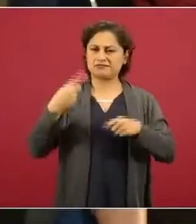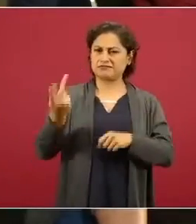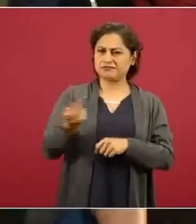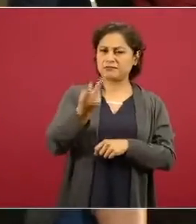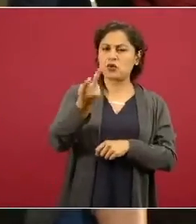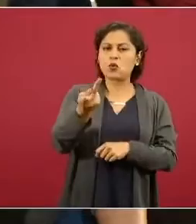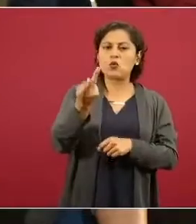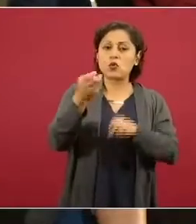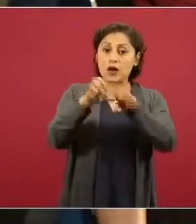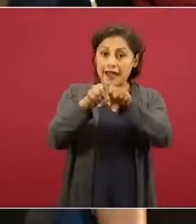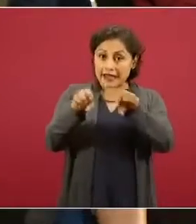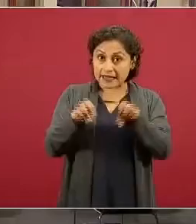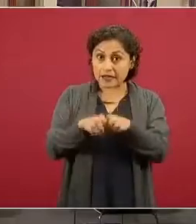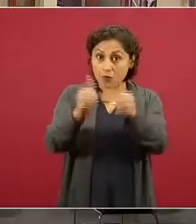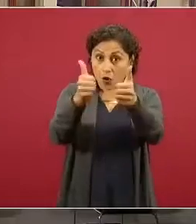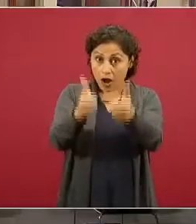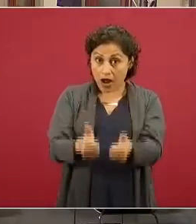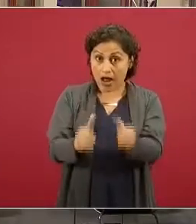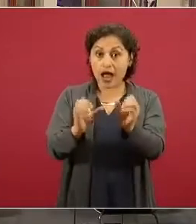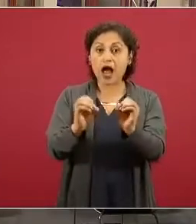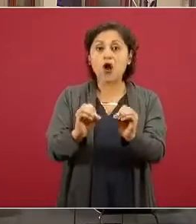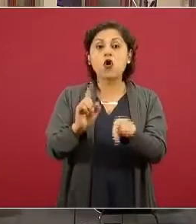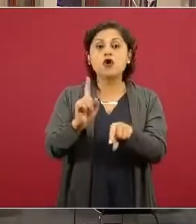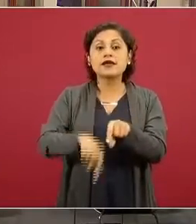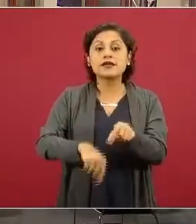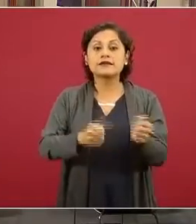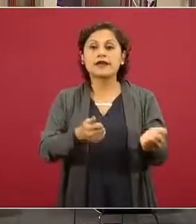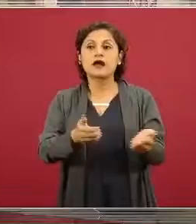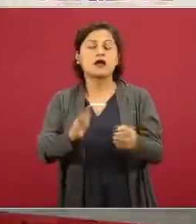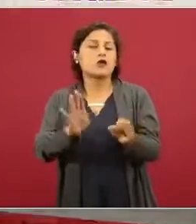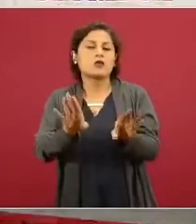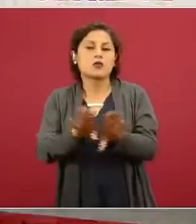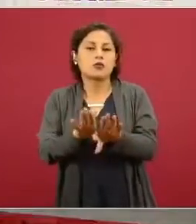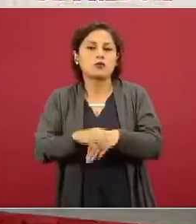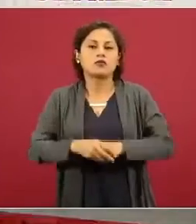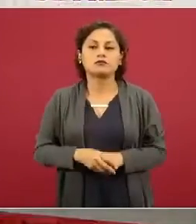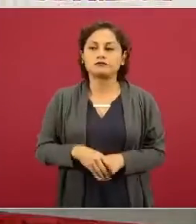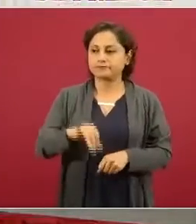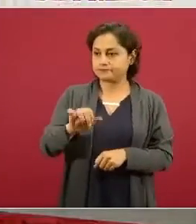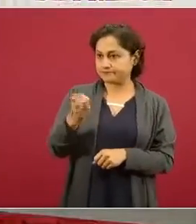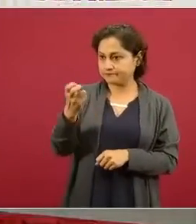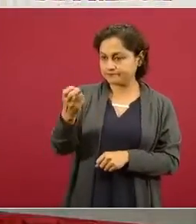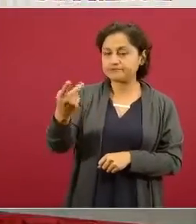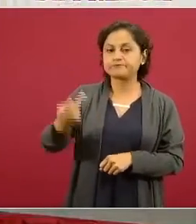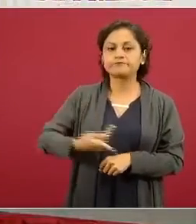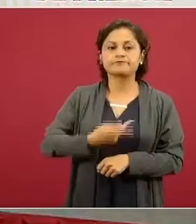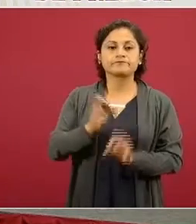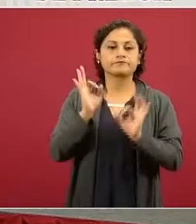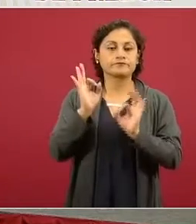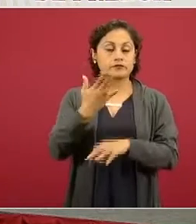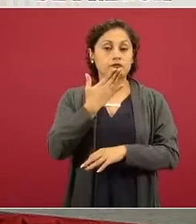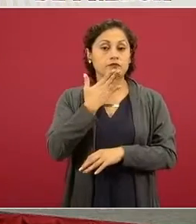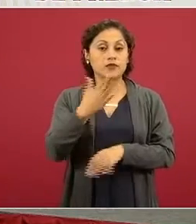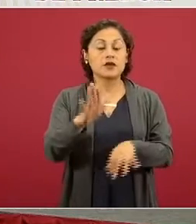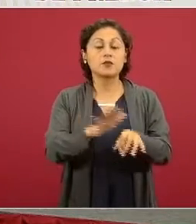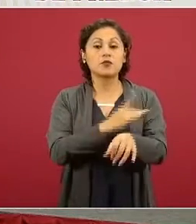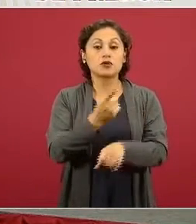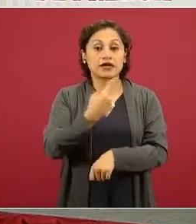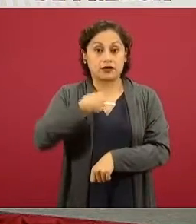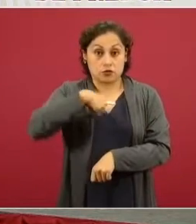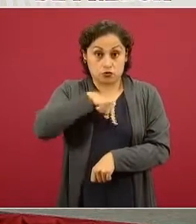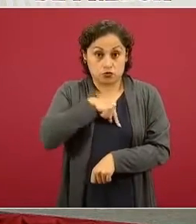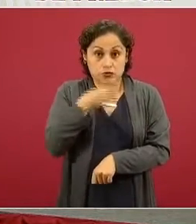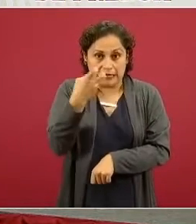cabo ese desmantelamiento? Qué bueno que lo comente, esto es una muy buena pregunta, porque precisamente esto es lo que hemos